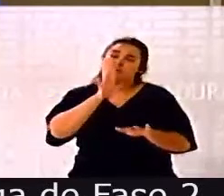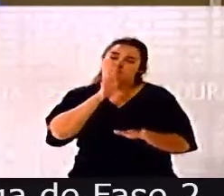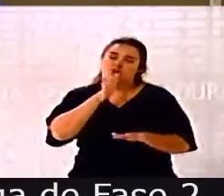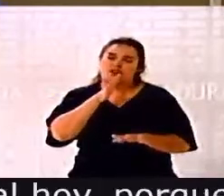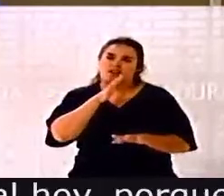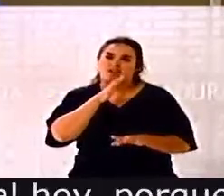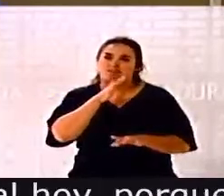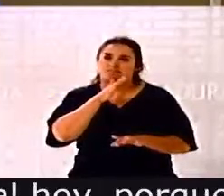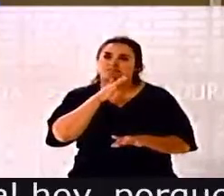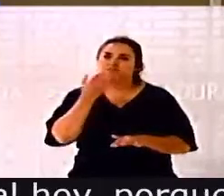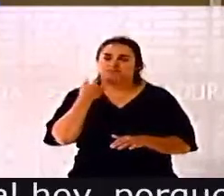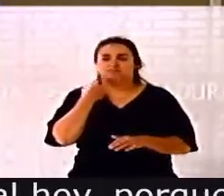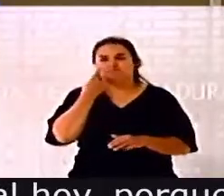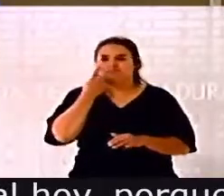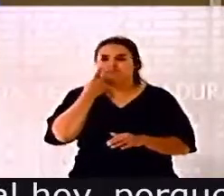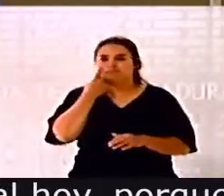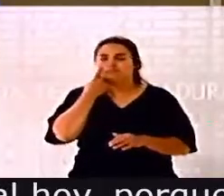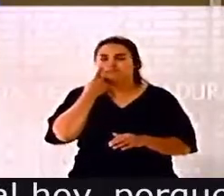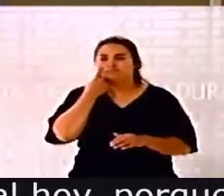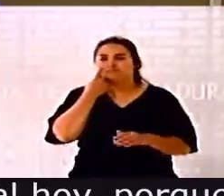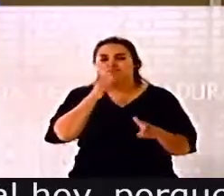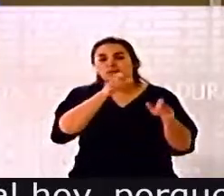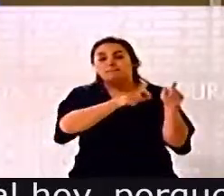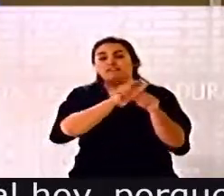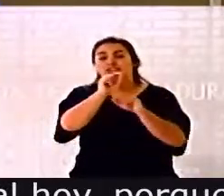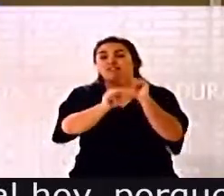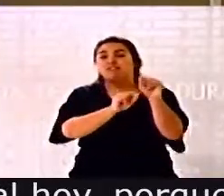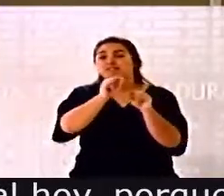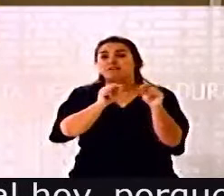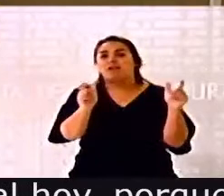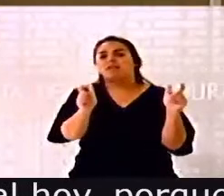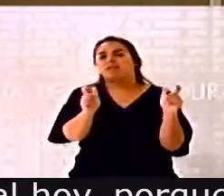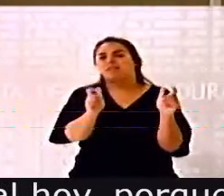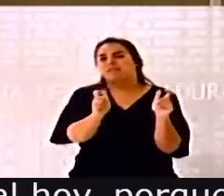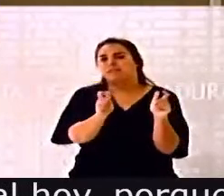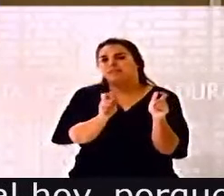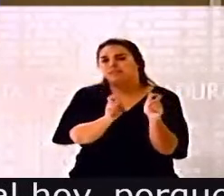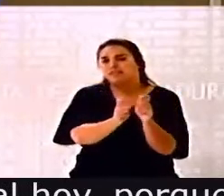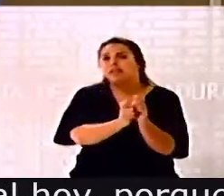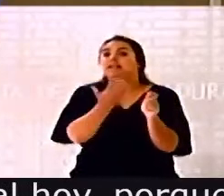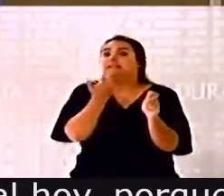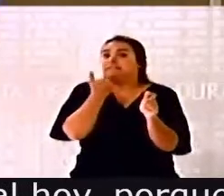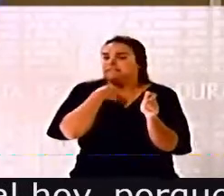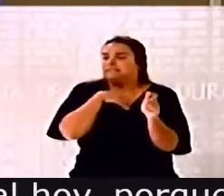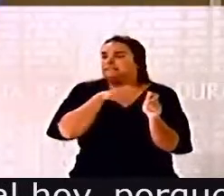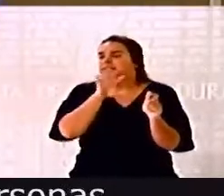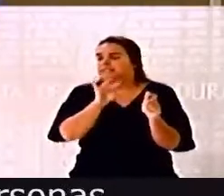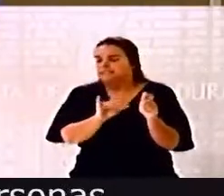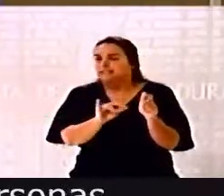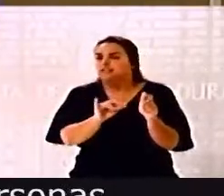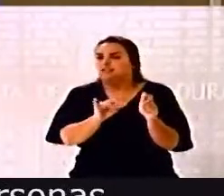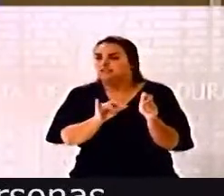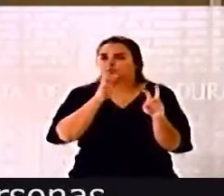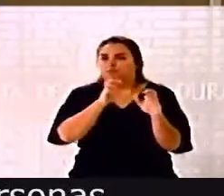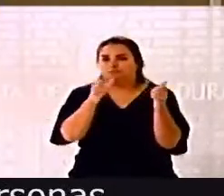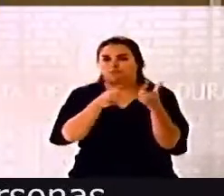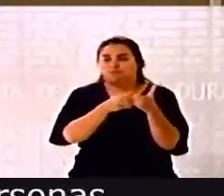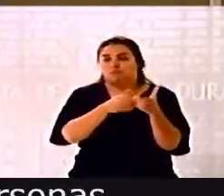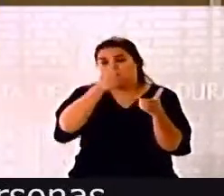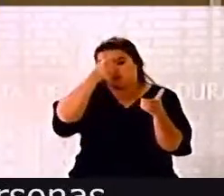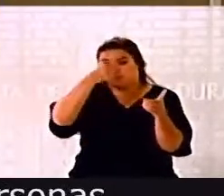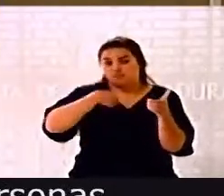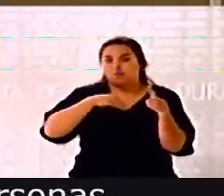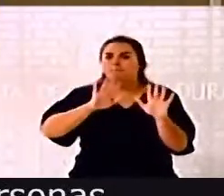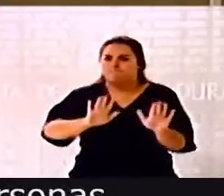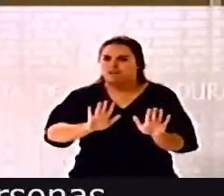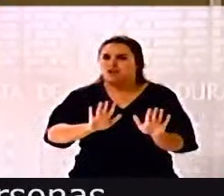se va reduciendo de forma importante el número de personas infectadas dentro del brote de Villarta de los Montes,